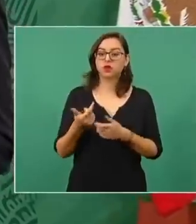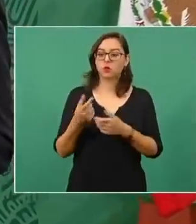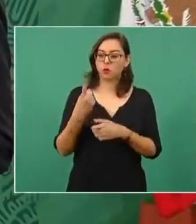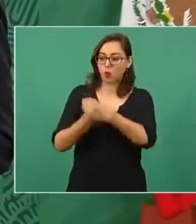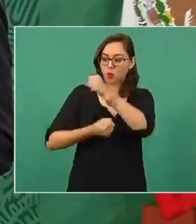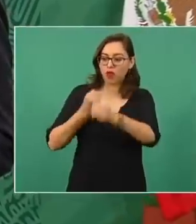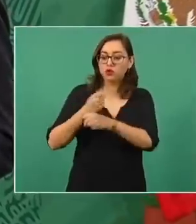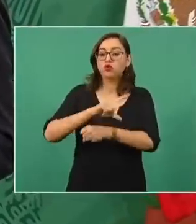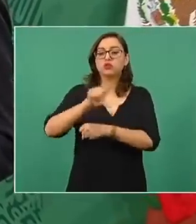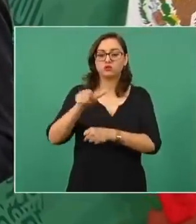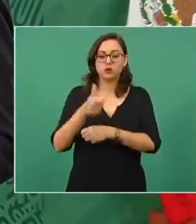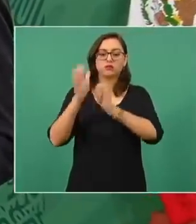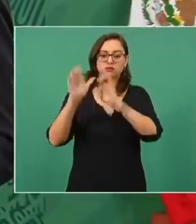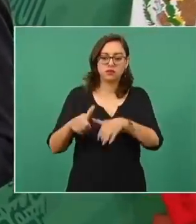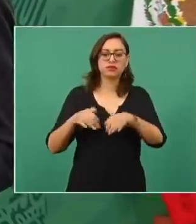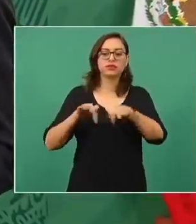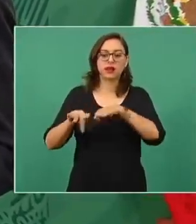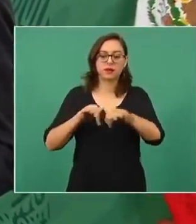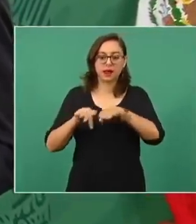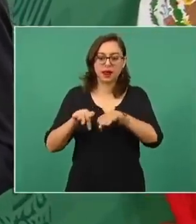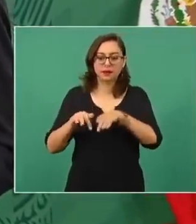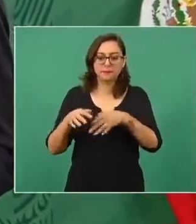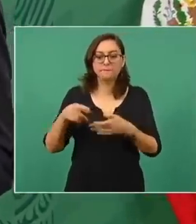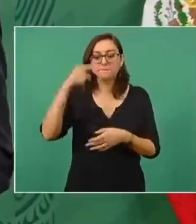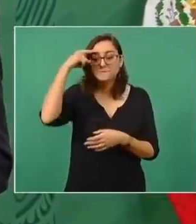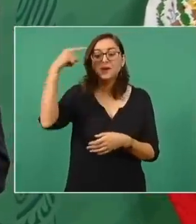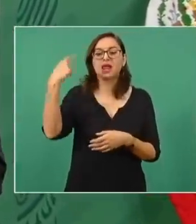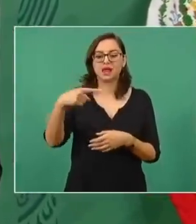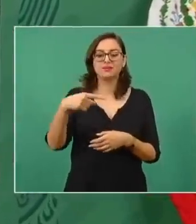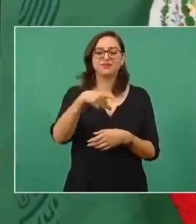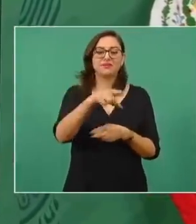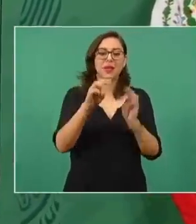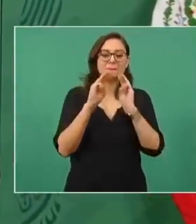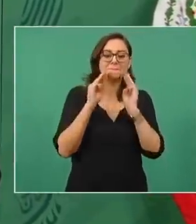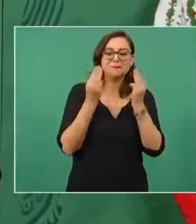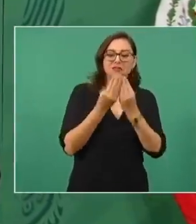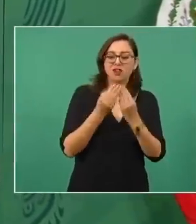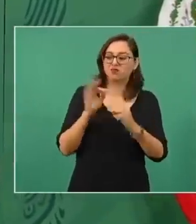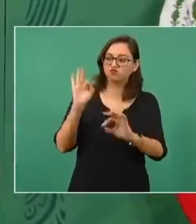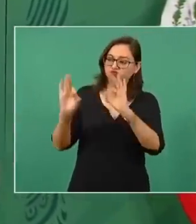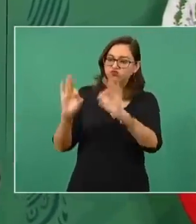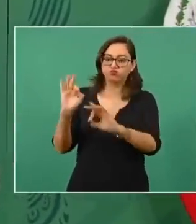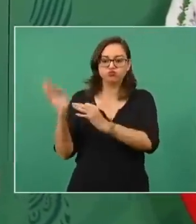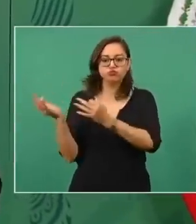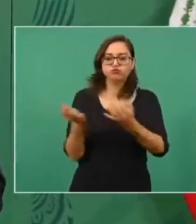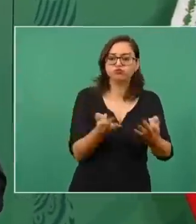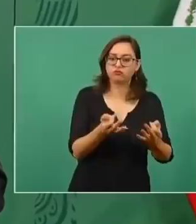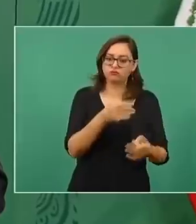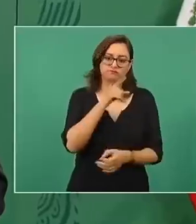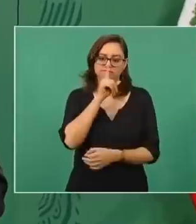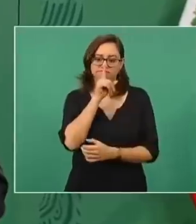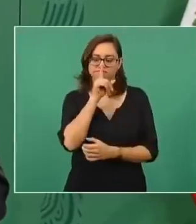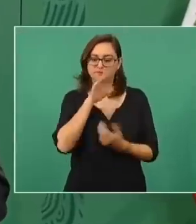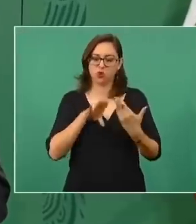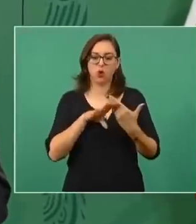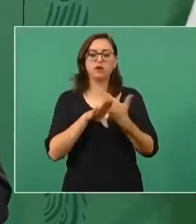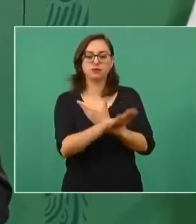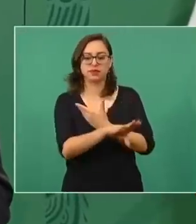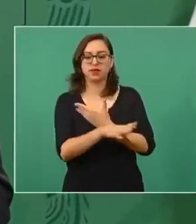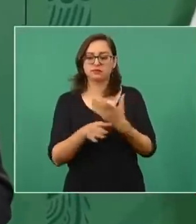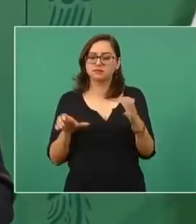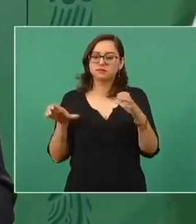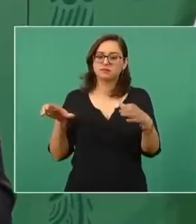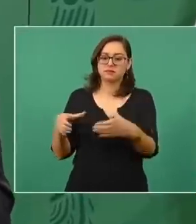esto para que no sean enganchados por la delincuencia cuando hay crisis y en